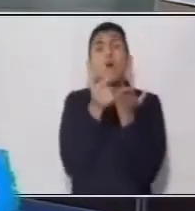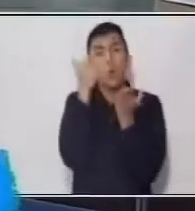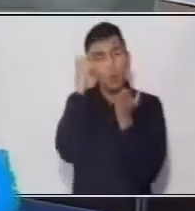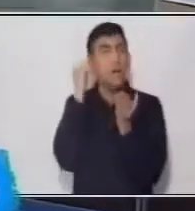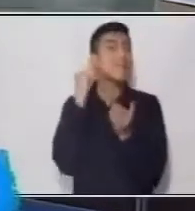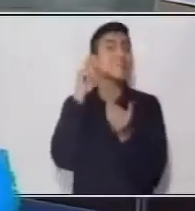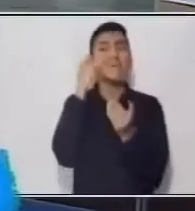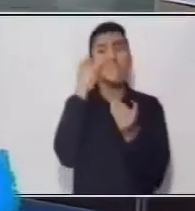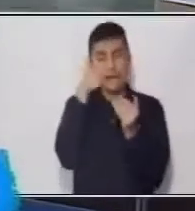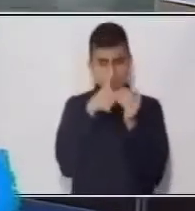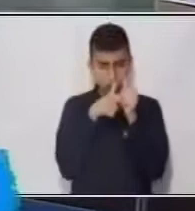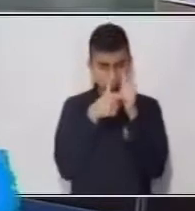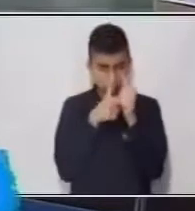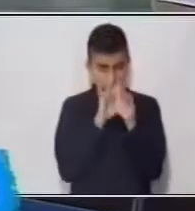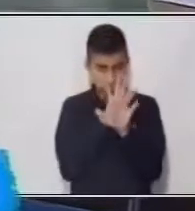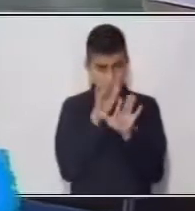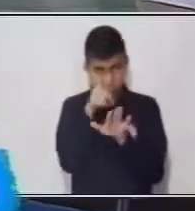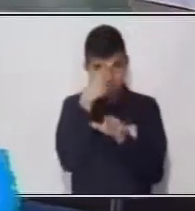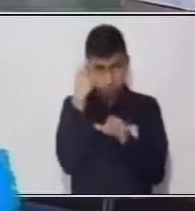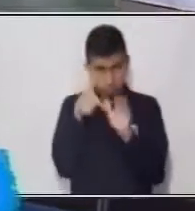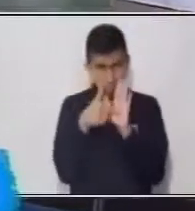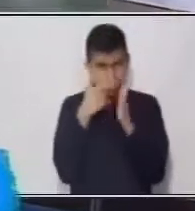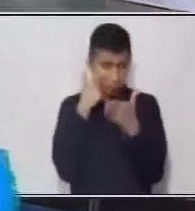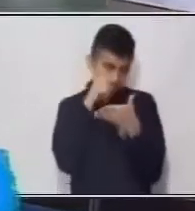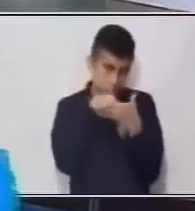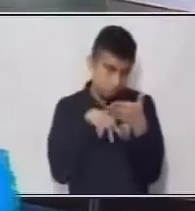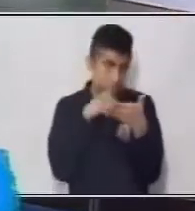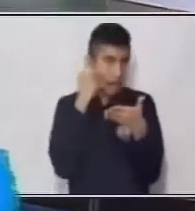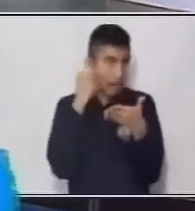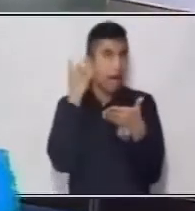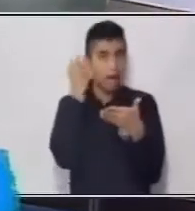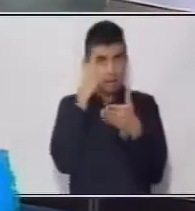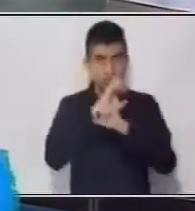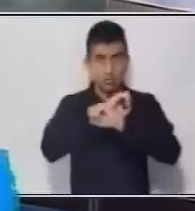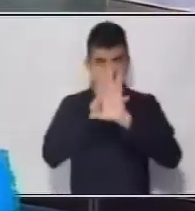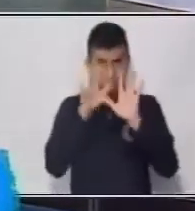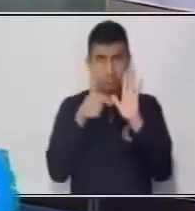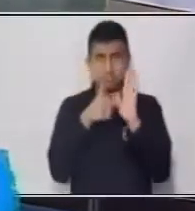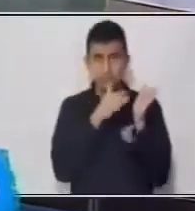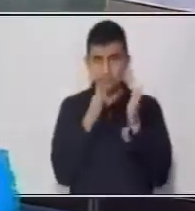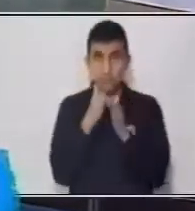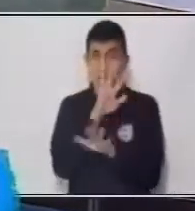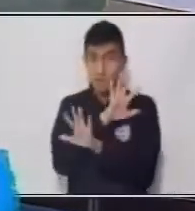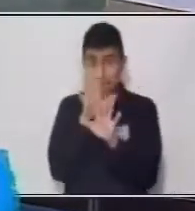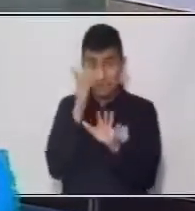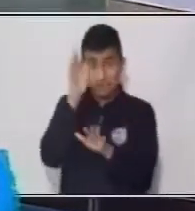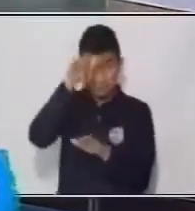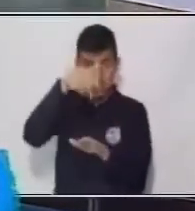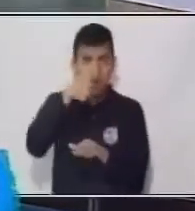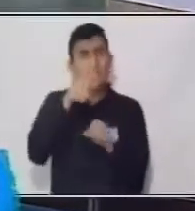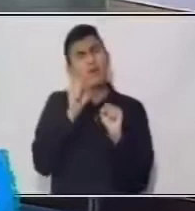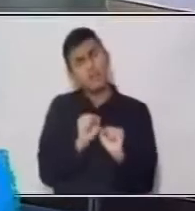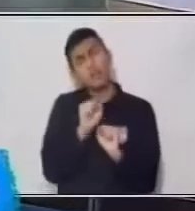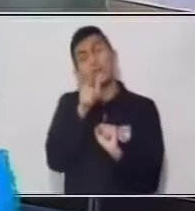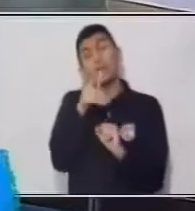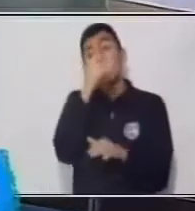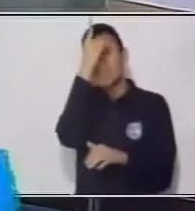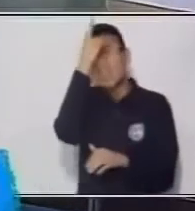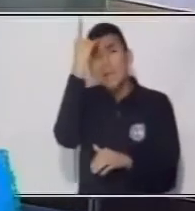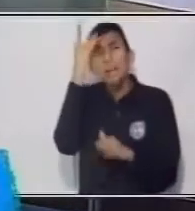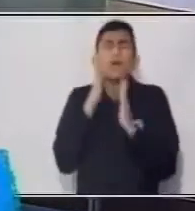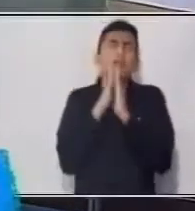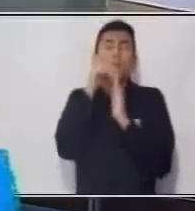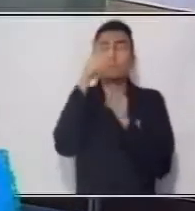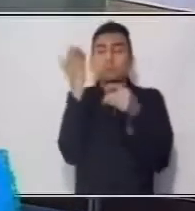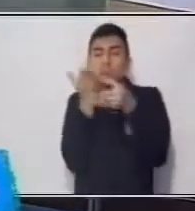de oraciones coordinadas que acabamos de ver en esta sesión. Luego de esto, ten presente, por favor,